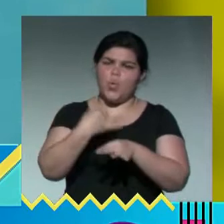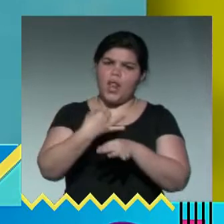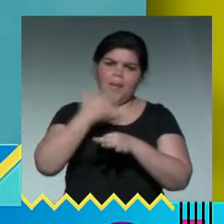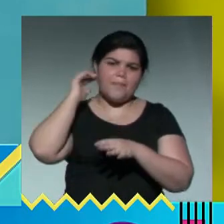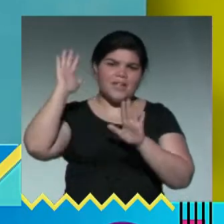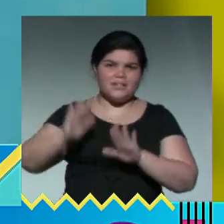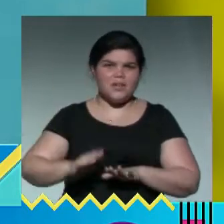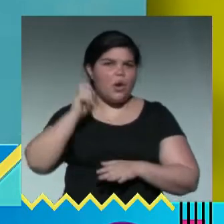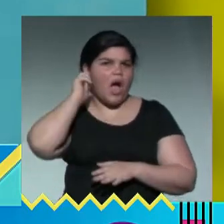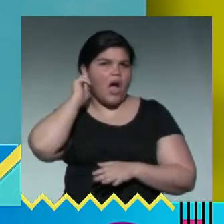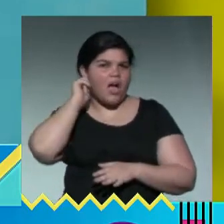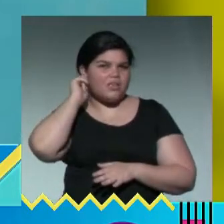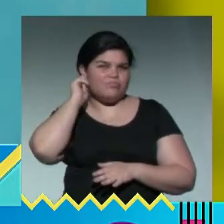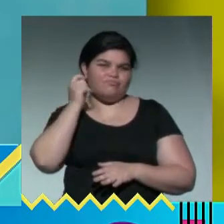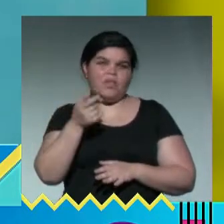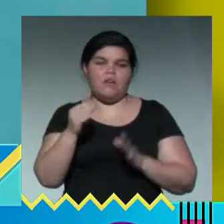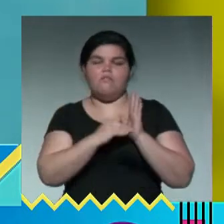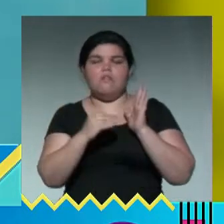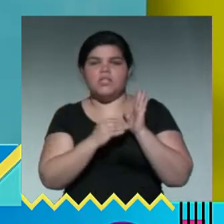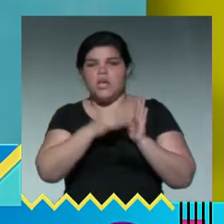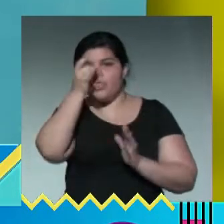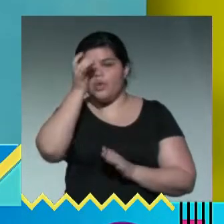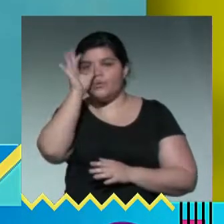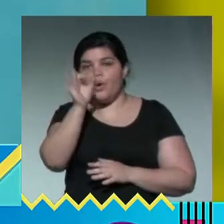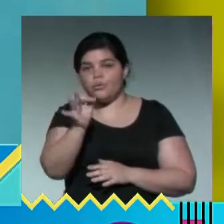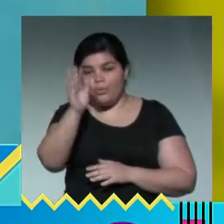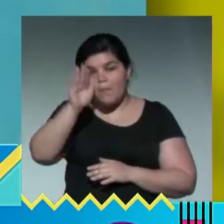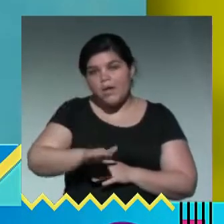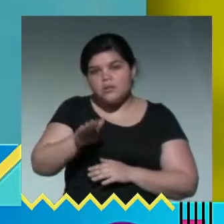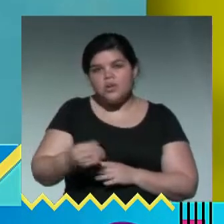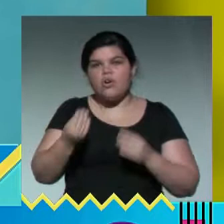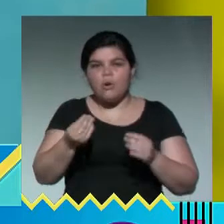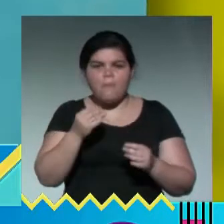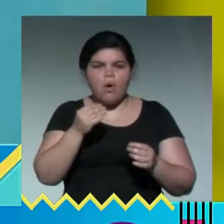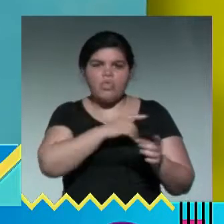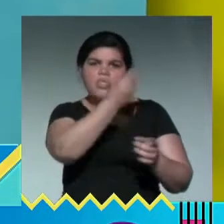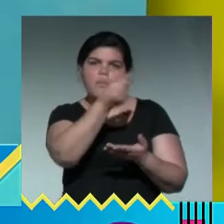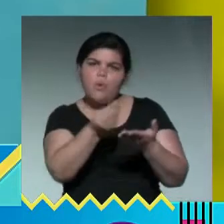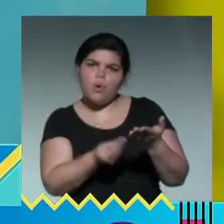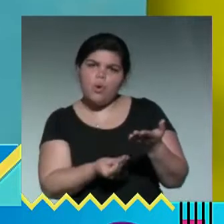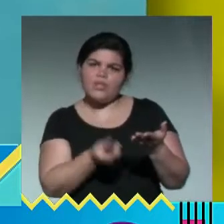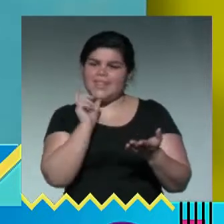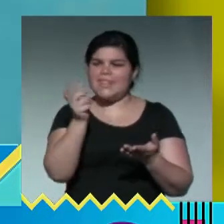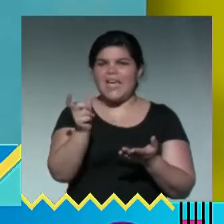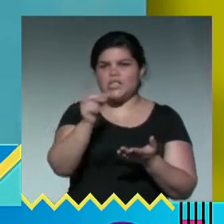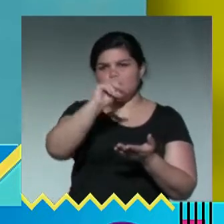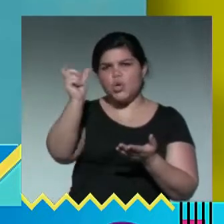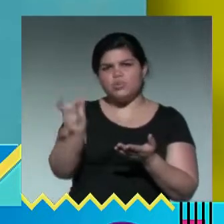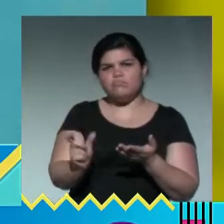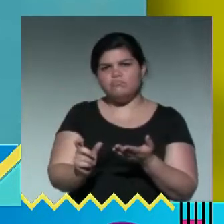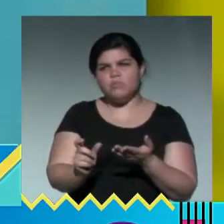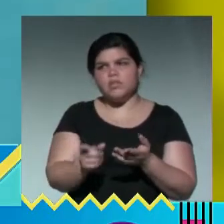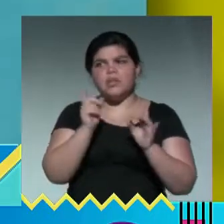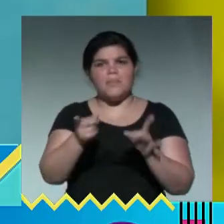acercaba el 12 de octubre. ¿Cuáles eran las imágenes que veíamos? ¿Cuáles eran los textos? ¿Qué nos contaban en esos textos? Y también los